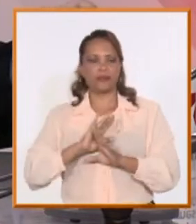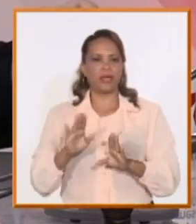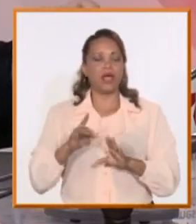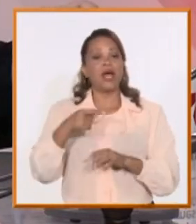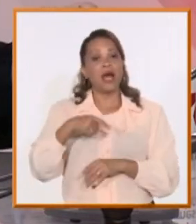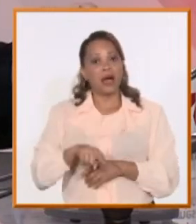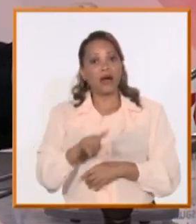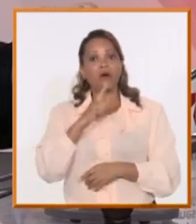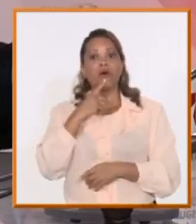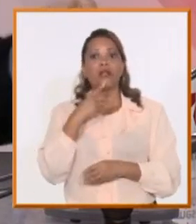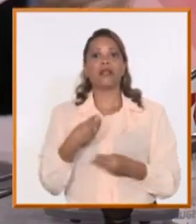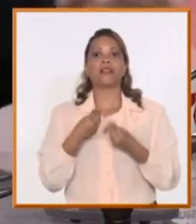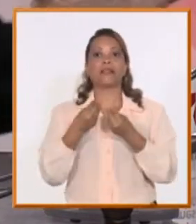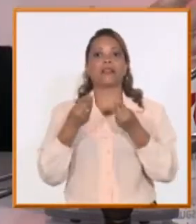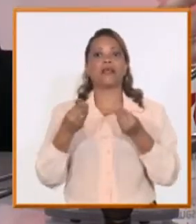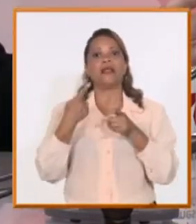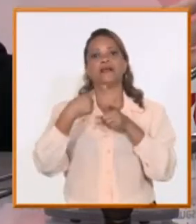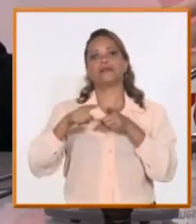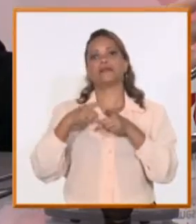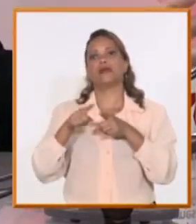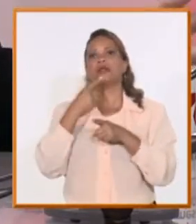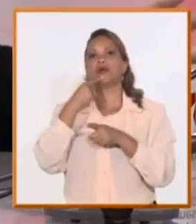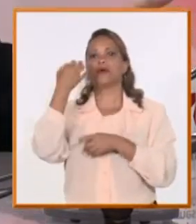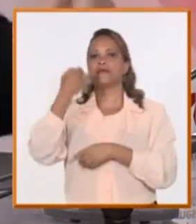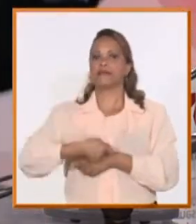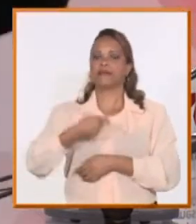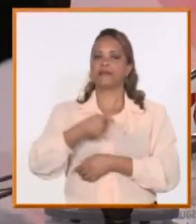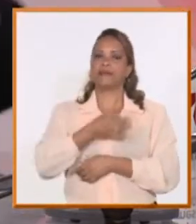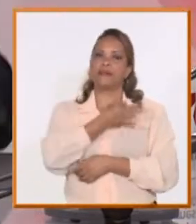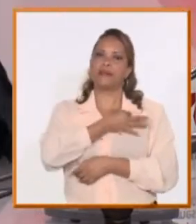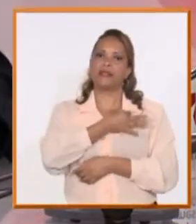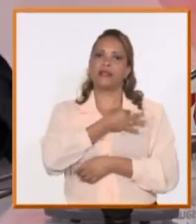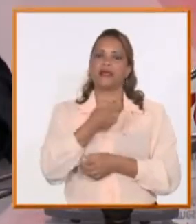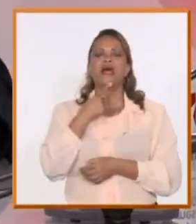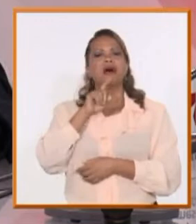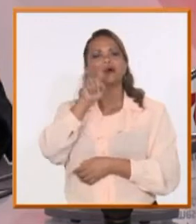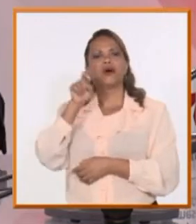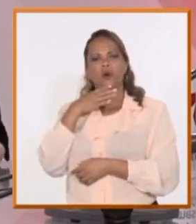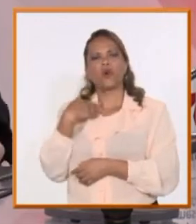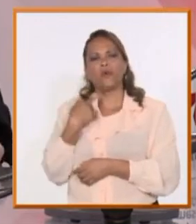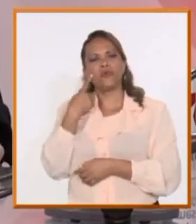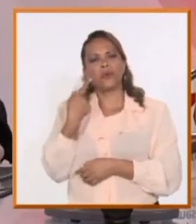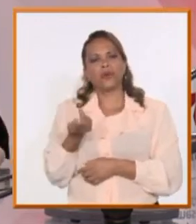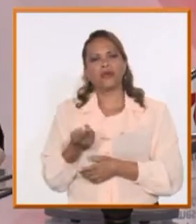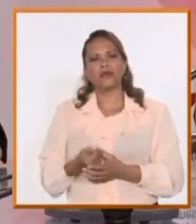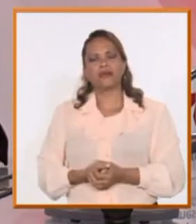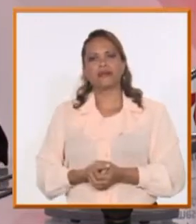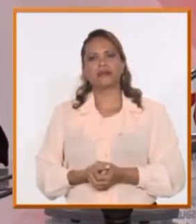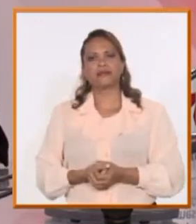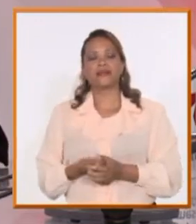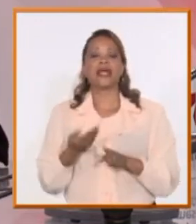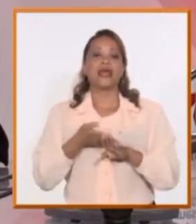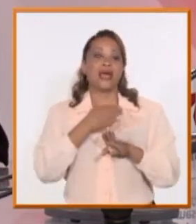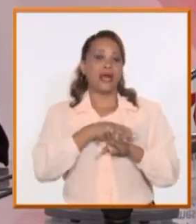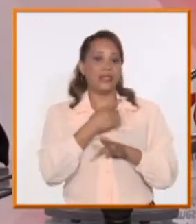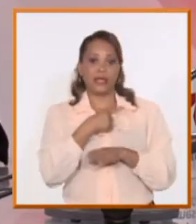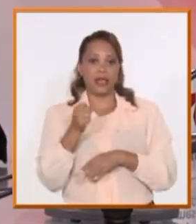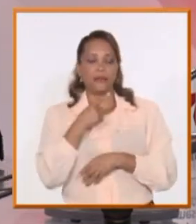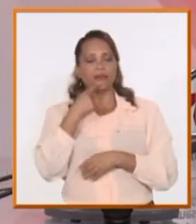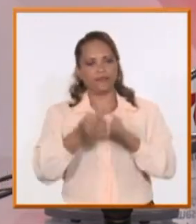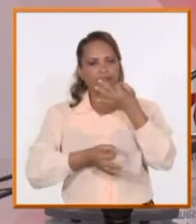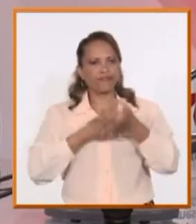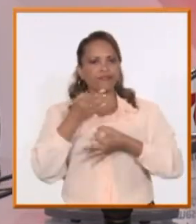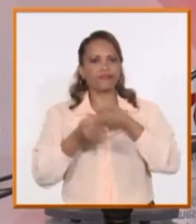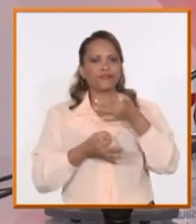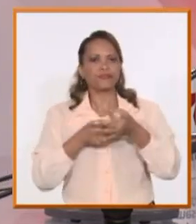ponerle los recursos a los que pueden decidir medallas en estos Juegos de París. ¿Cómo ves eso, Duani? Antes, rapidito, Randy, hay que destacar